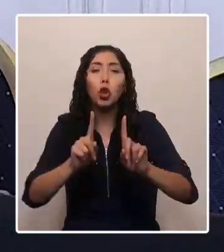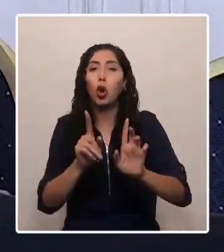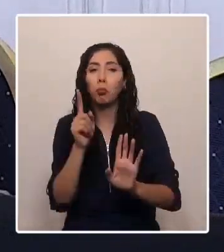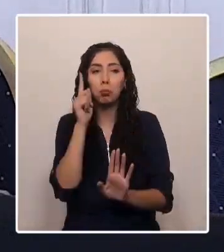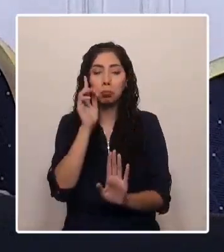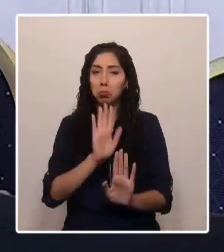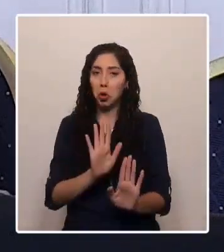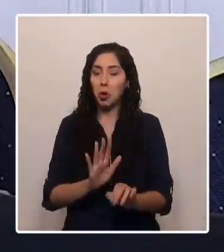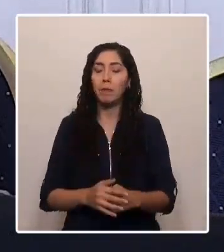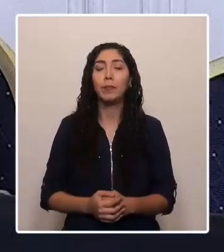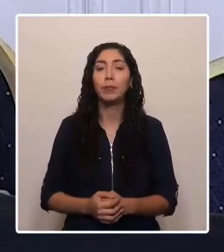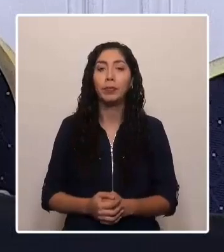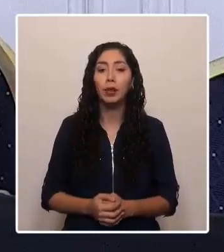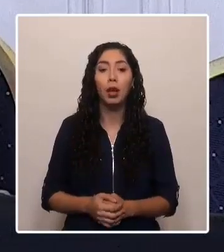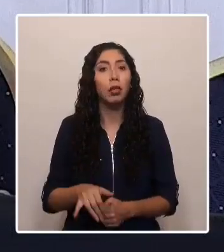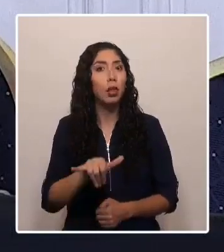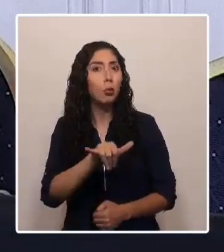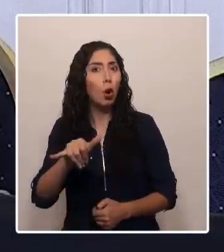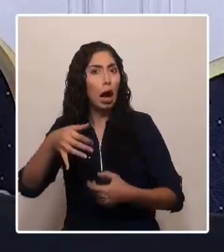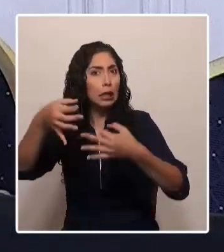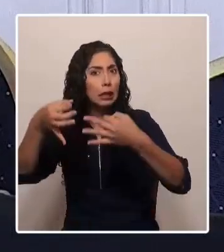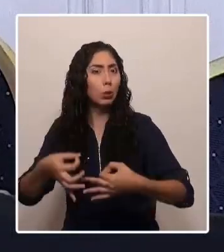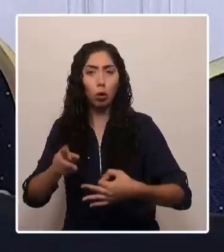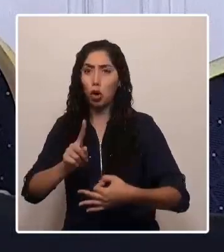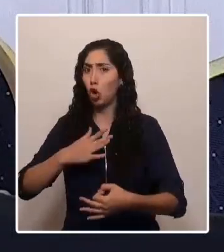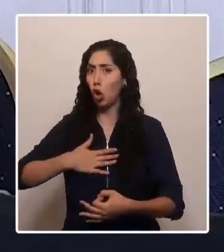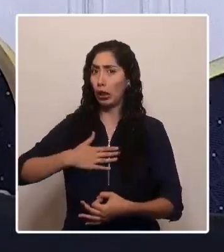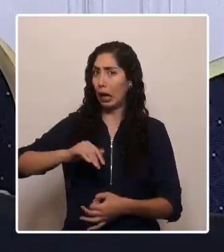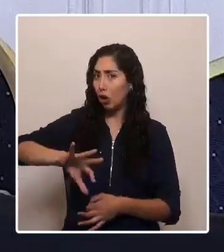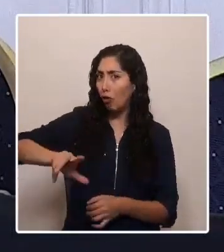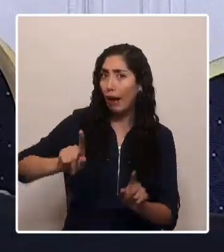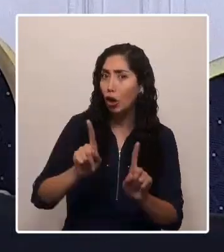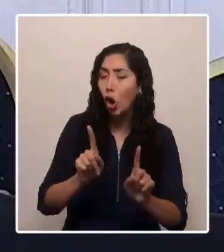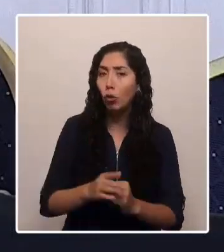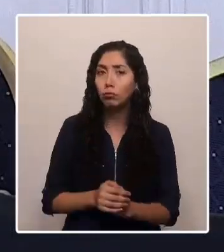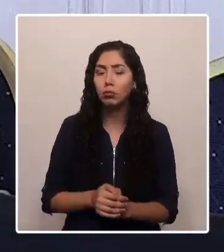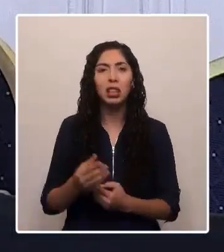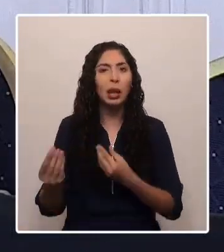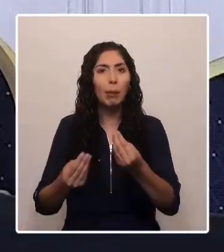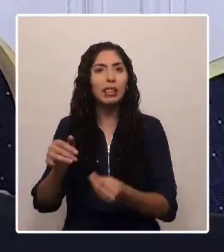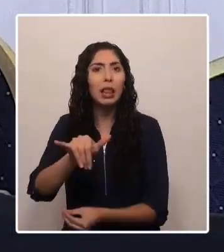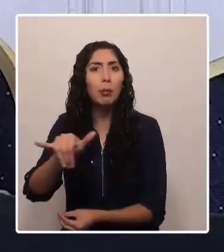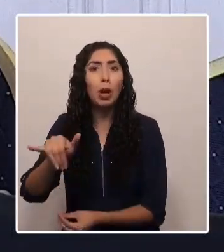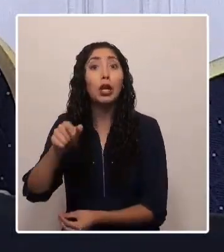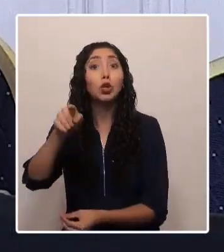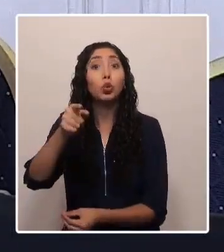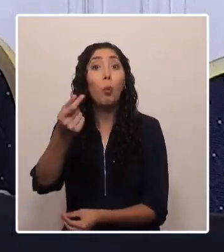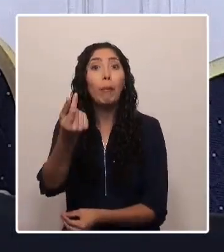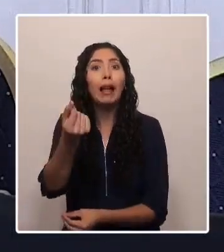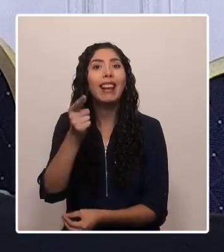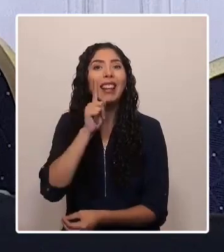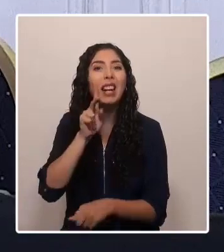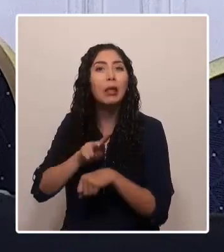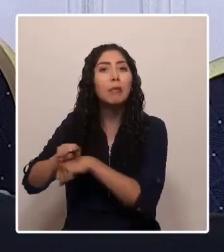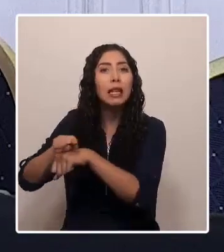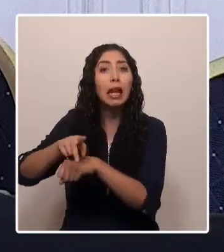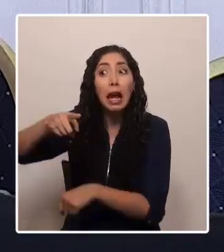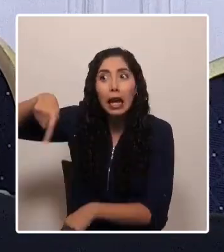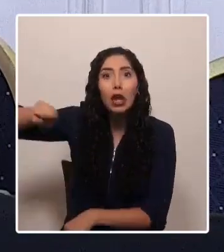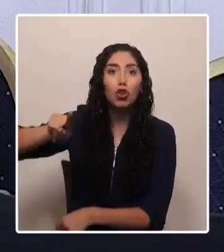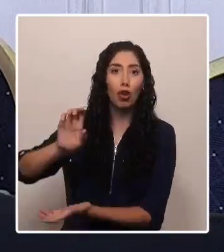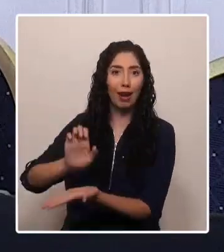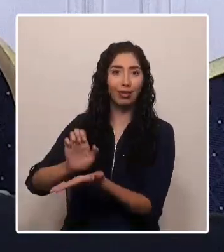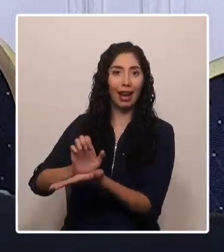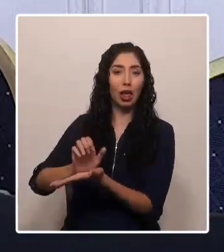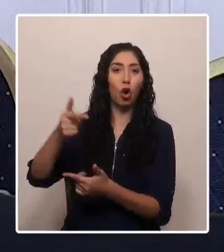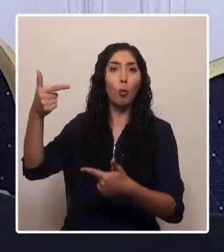Luego, te aseguran que nadie quiere robarte nada. Lo único que va a pasar es que tu plata la administrarán ellos, el Estado, los políticos y el